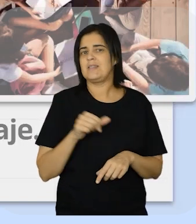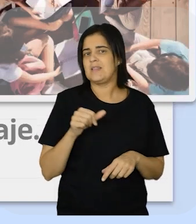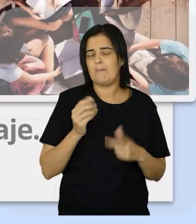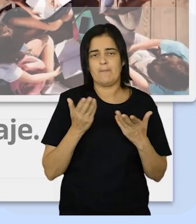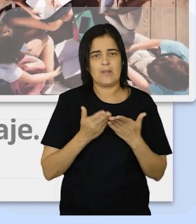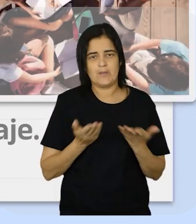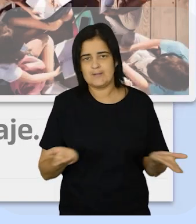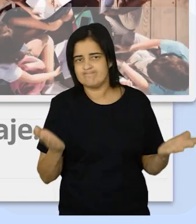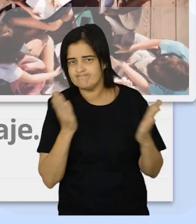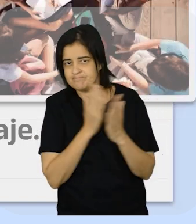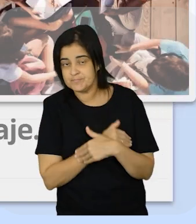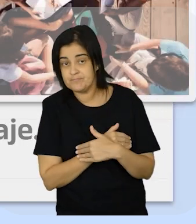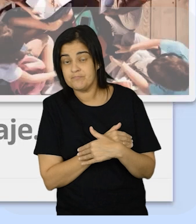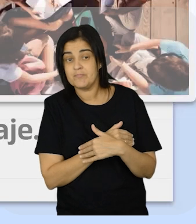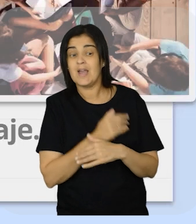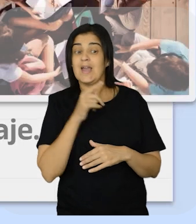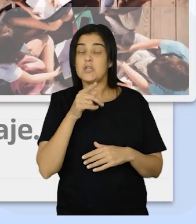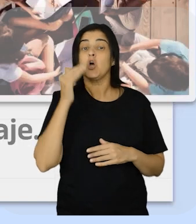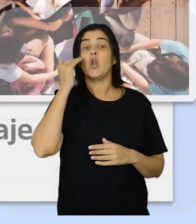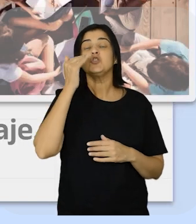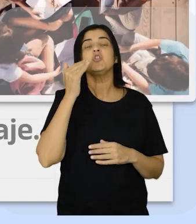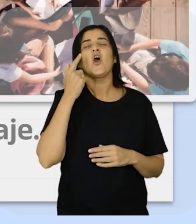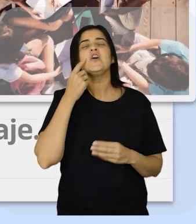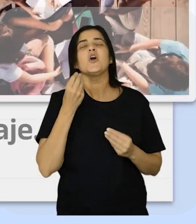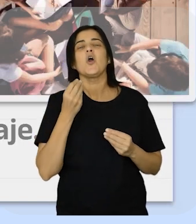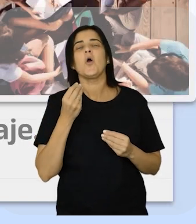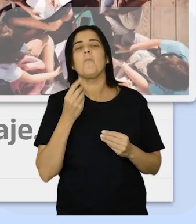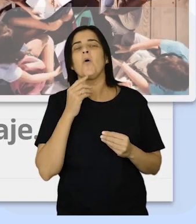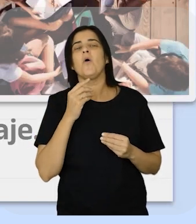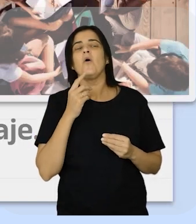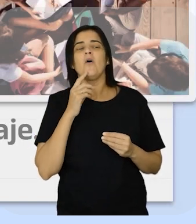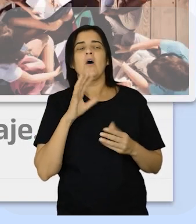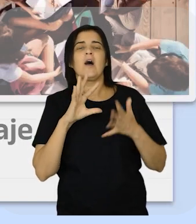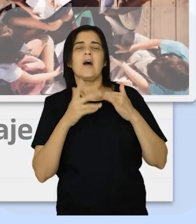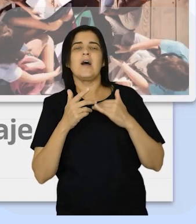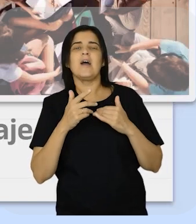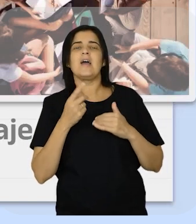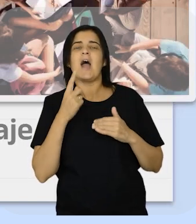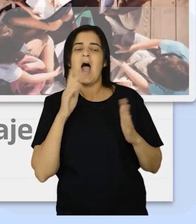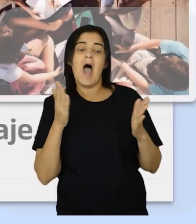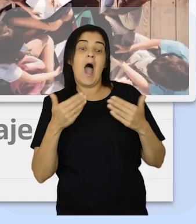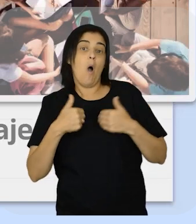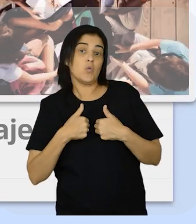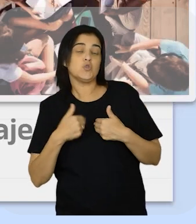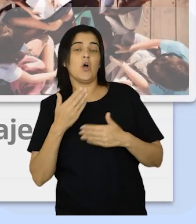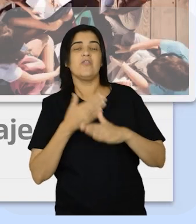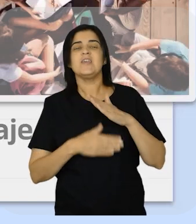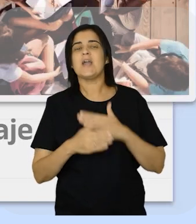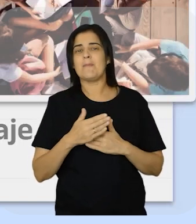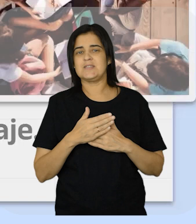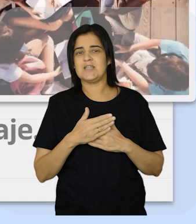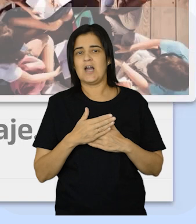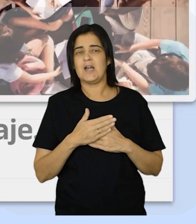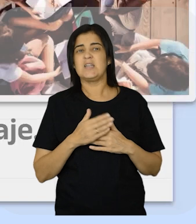estudiar. Eso es lo que nosotros los docentes conocemos como excusa, es lo que se llama la autodiscapacidad. ¿Y para